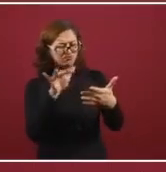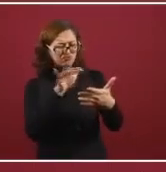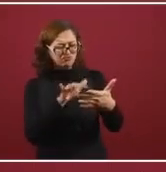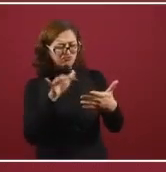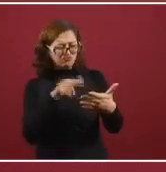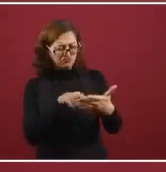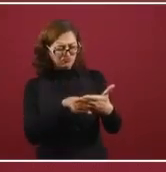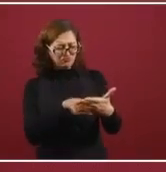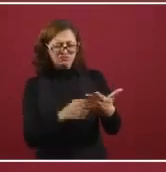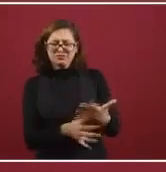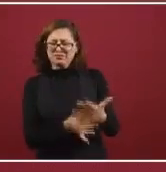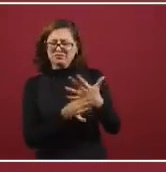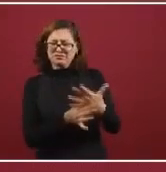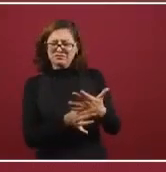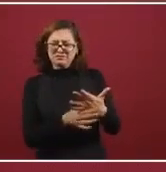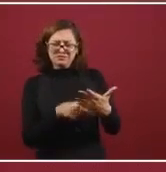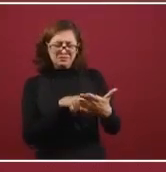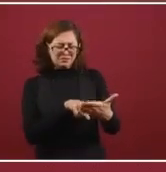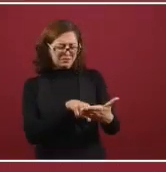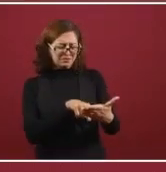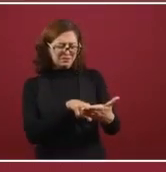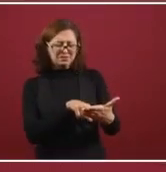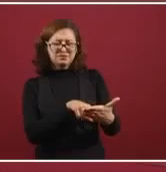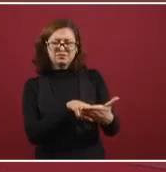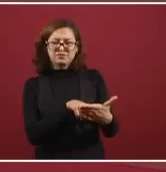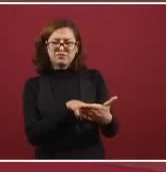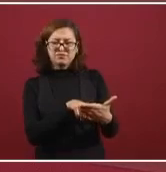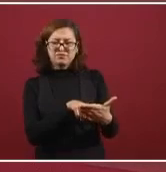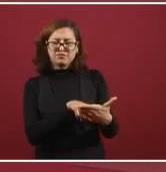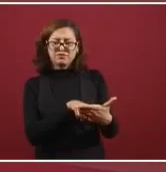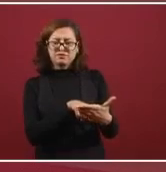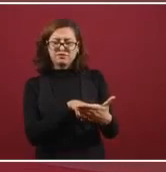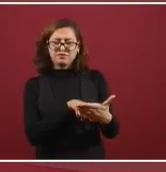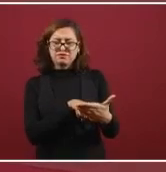que se estaba